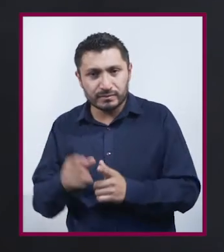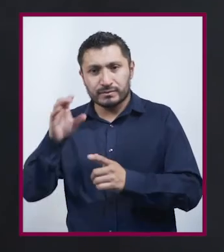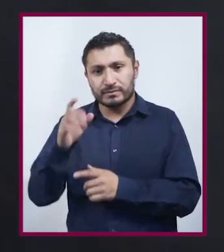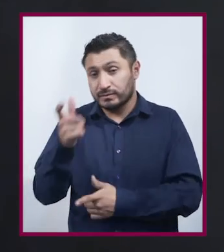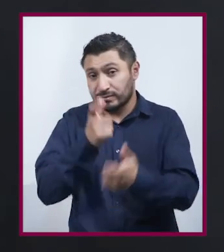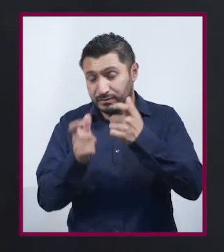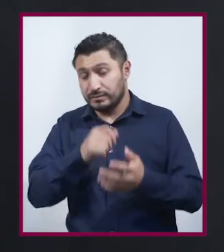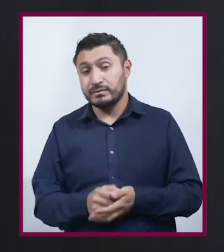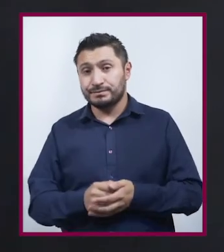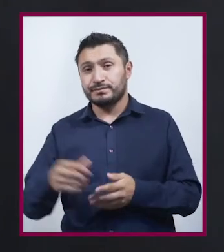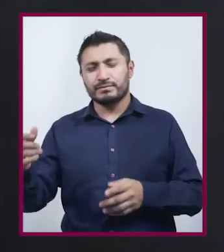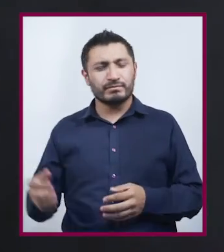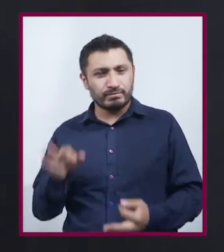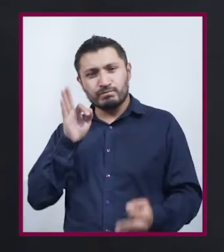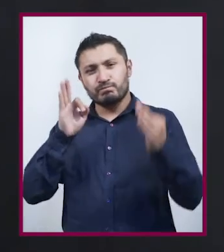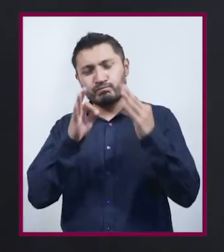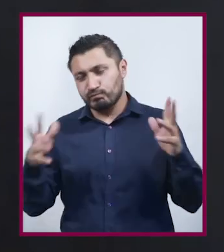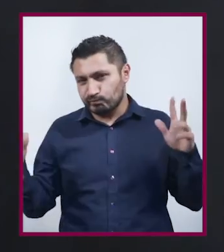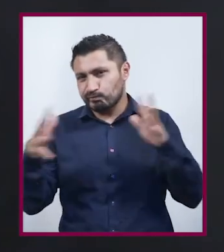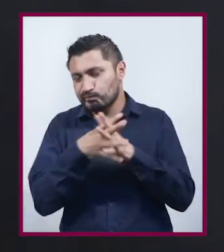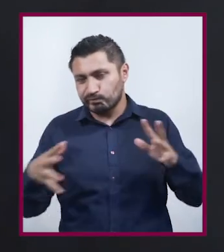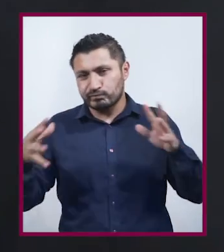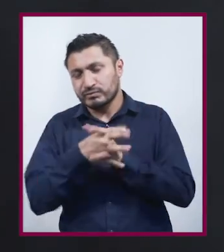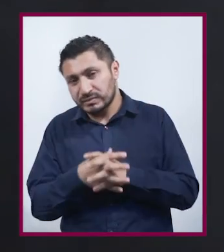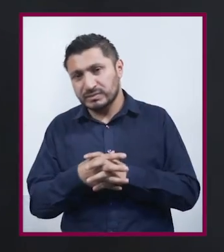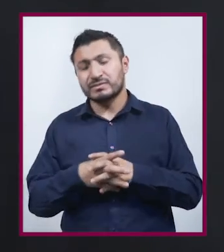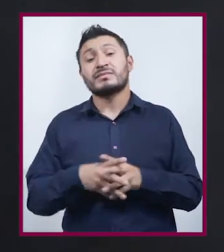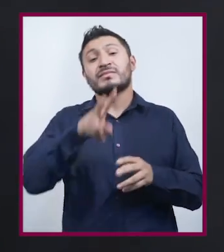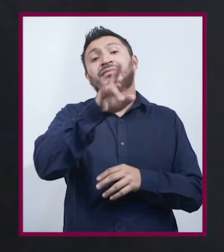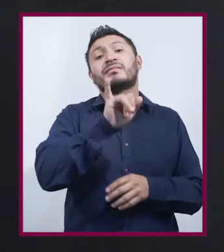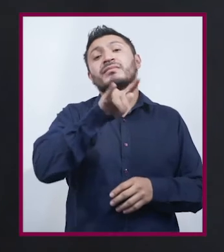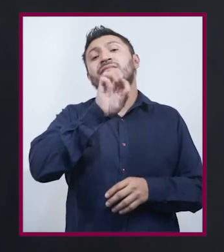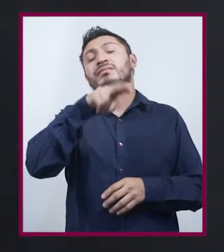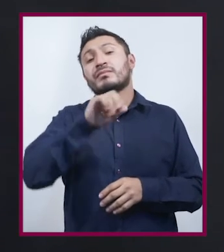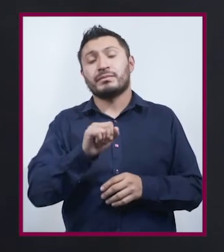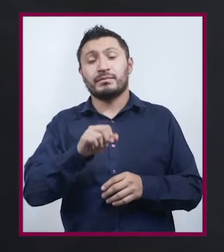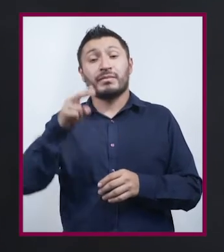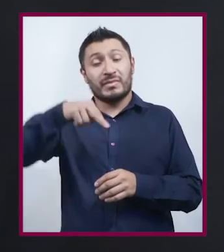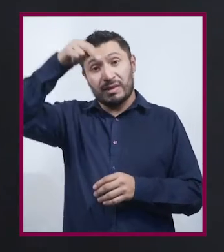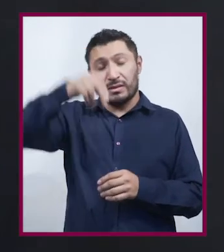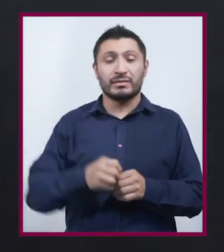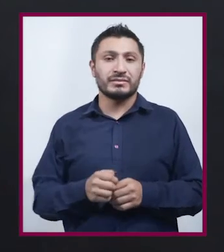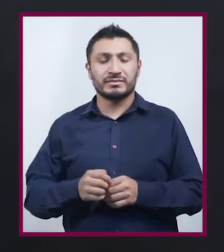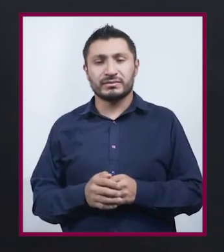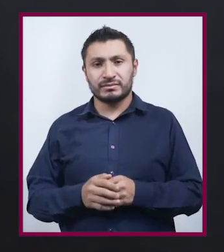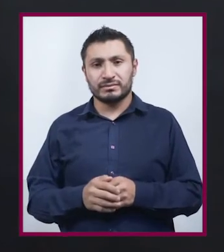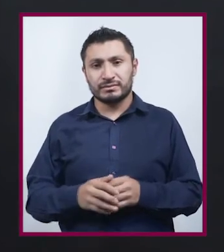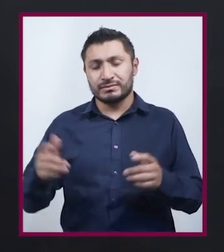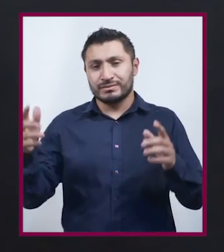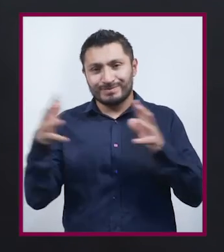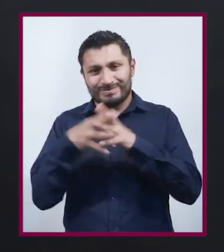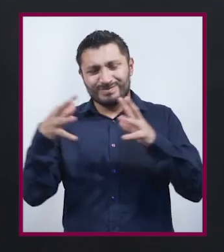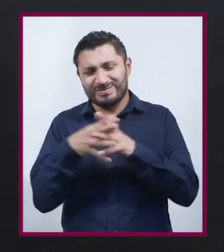capitalista, enfrentando al ejército de la República Democrática de Vietnam, conocida como Vietnam del Norte, a